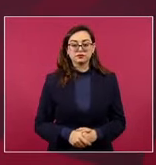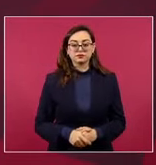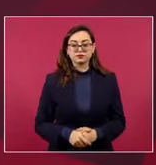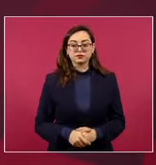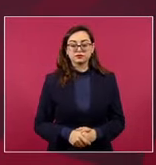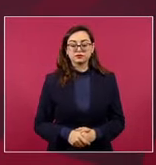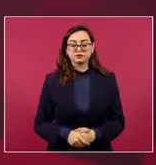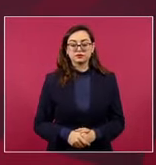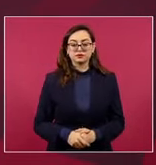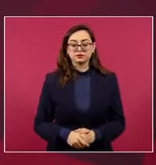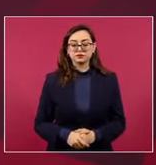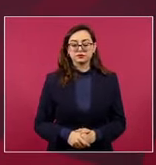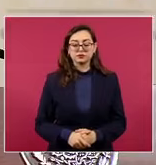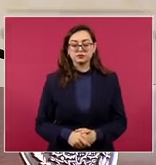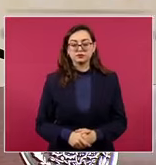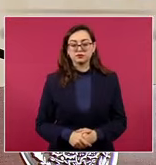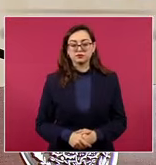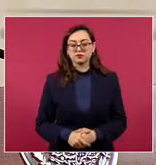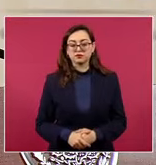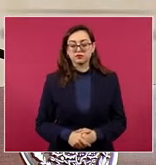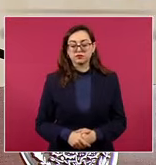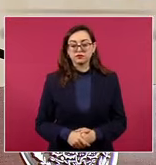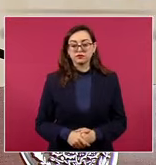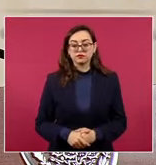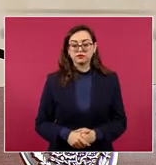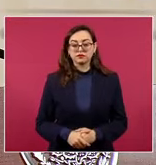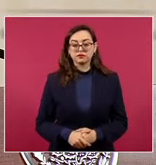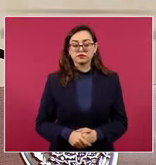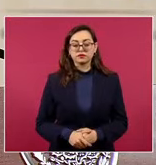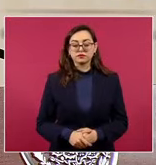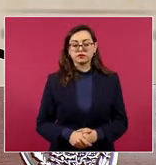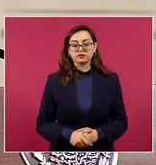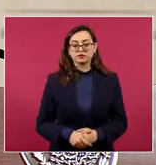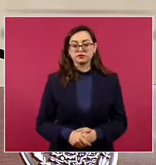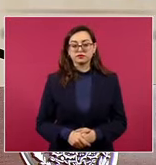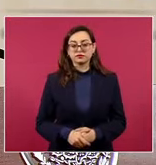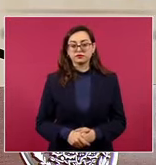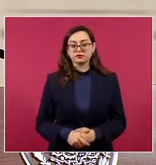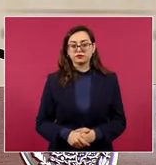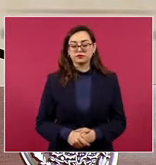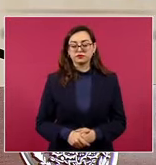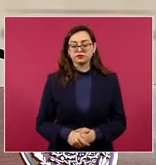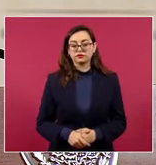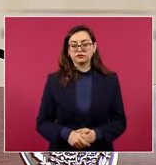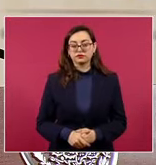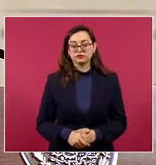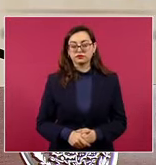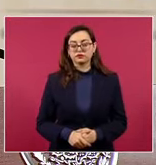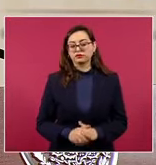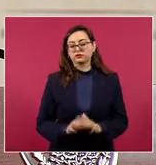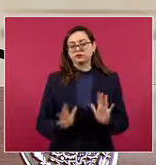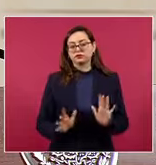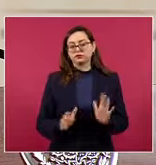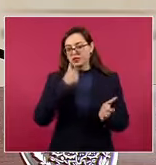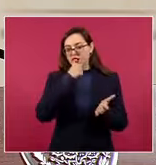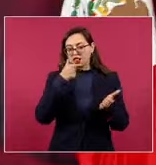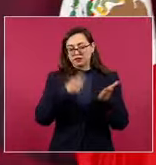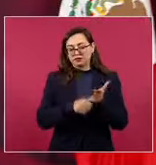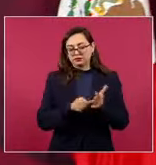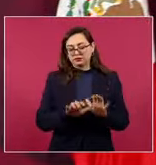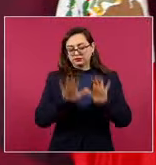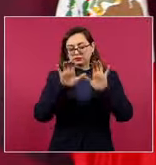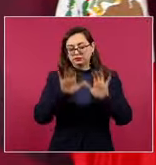No, porque la carta es para que él tenga, ya lo dije, los elementos de lo que nosotros